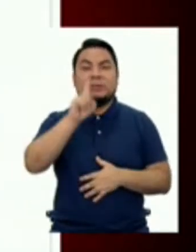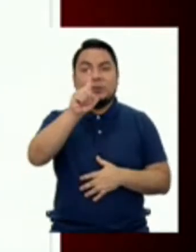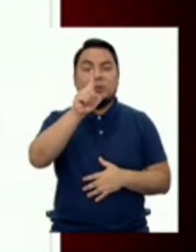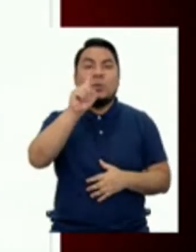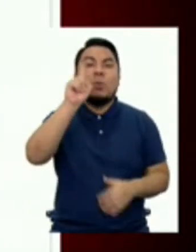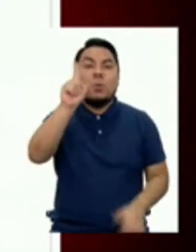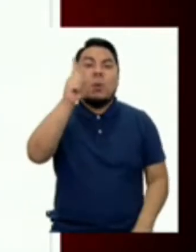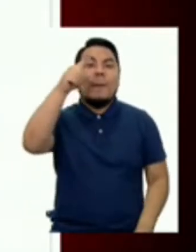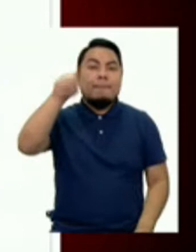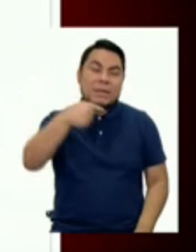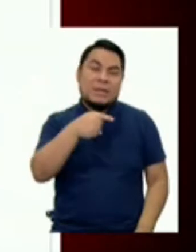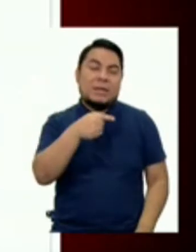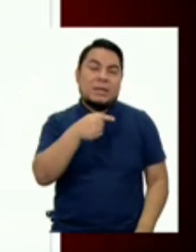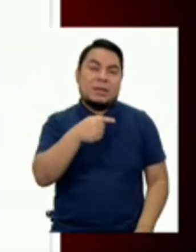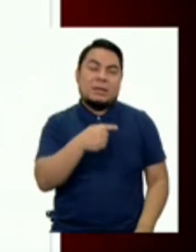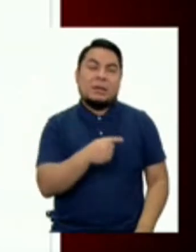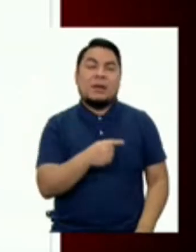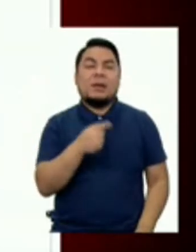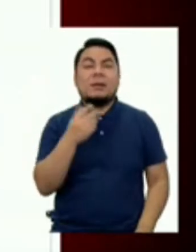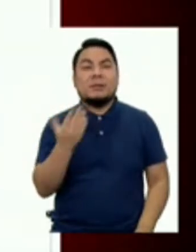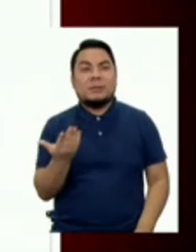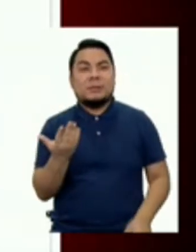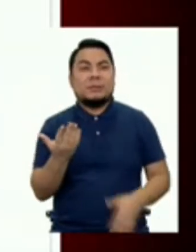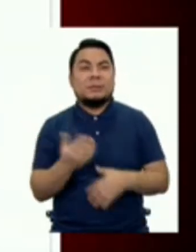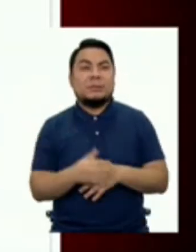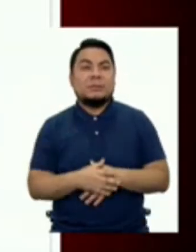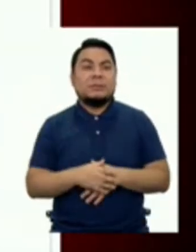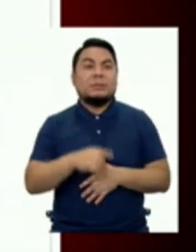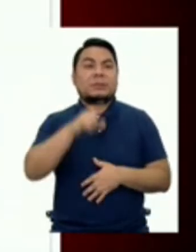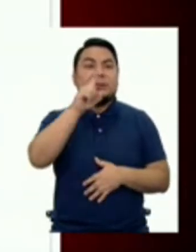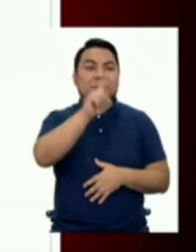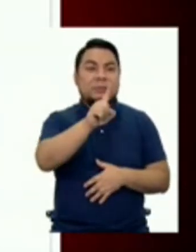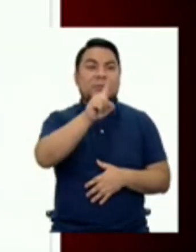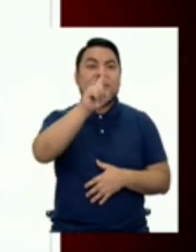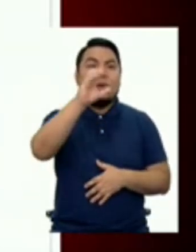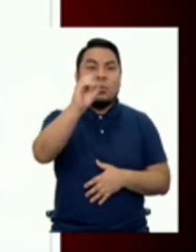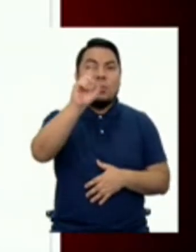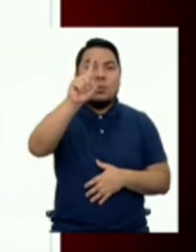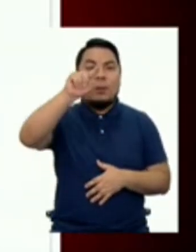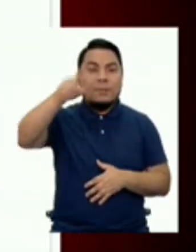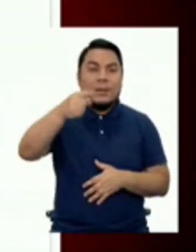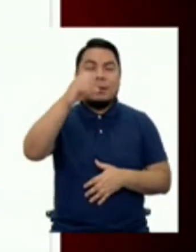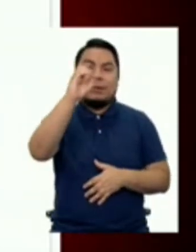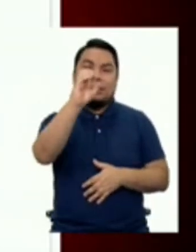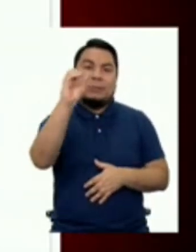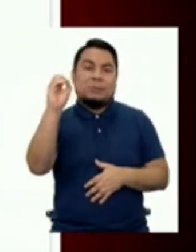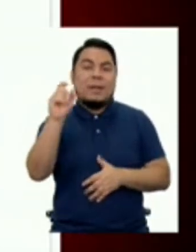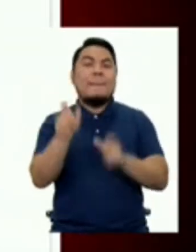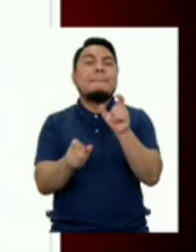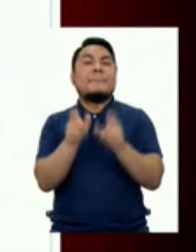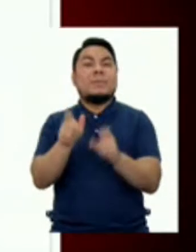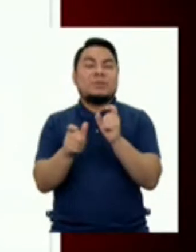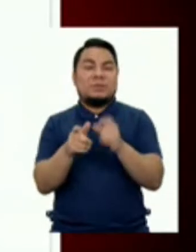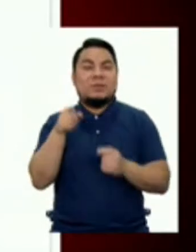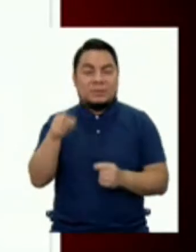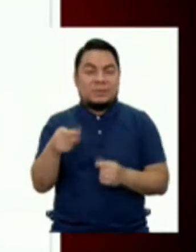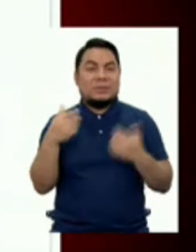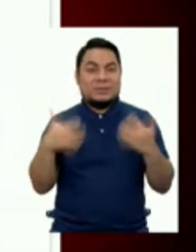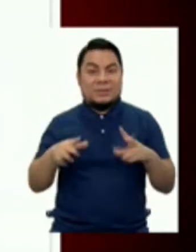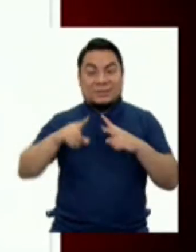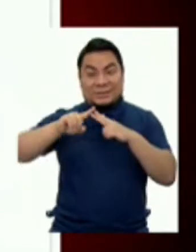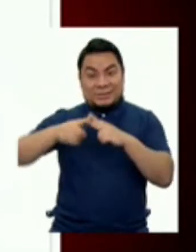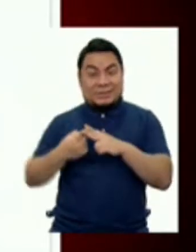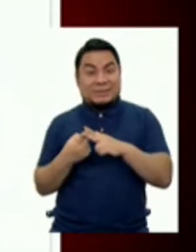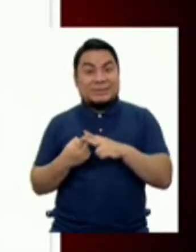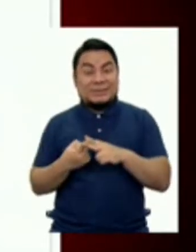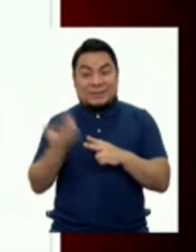101.000 y personas que desde el inicio de la pandemia